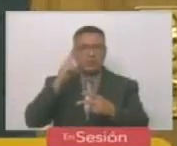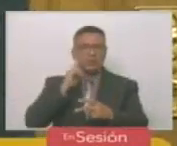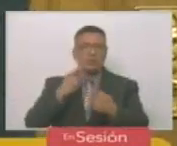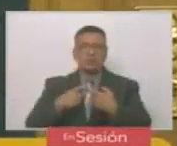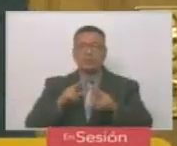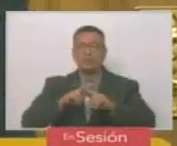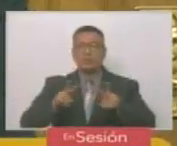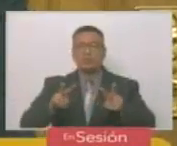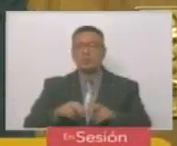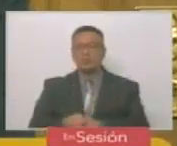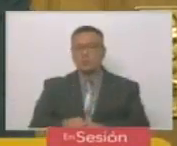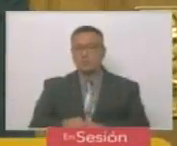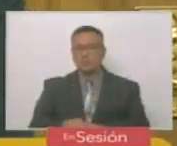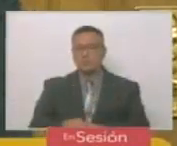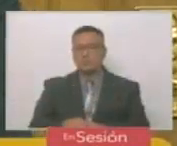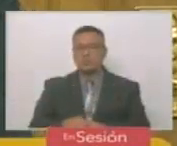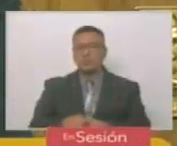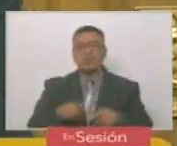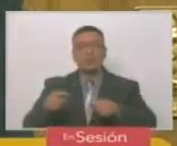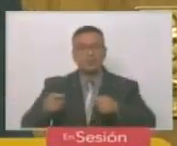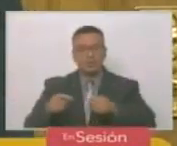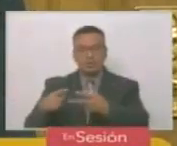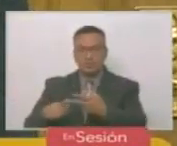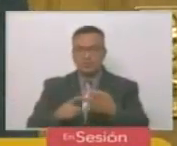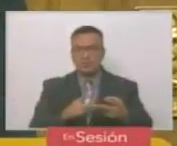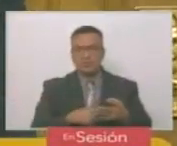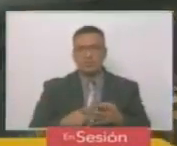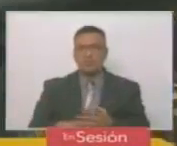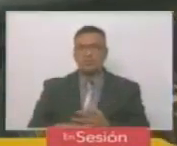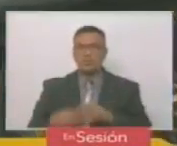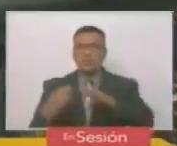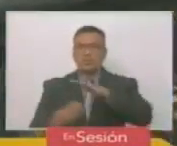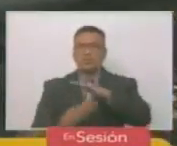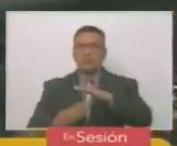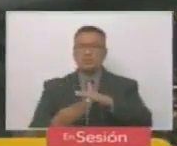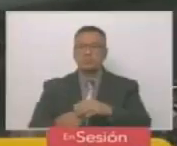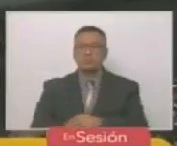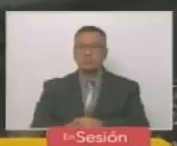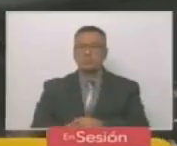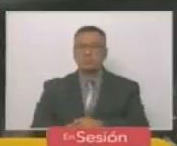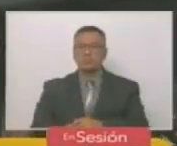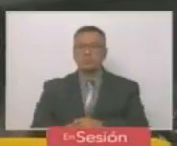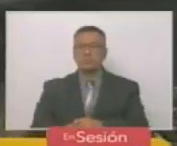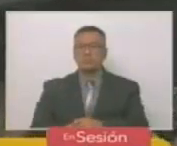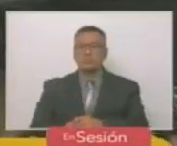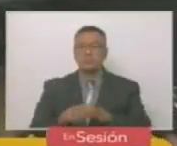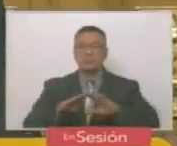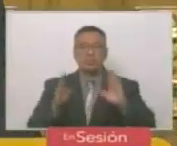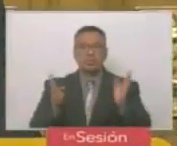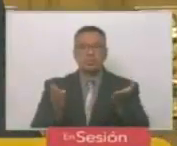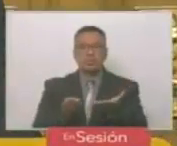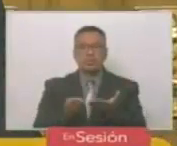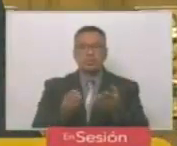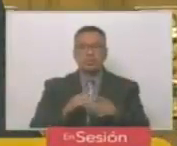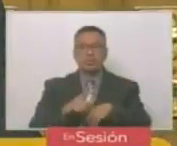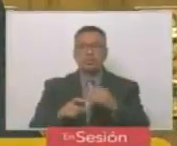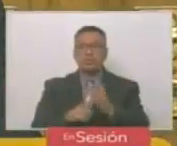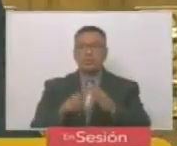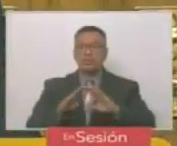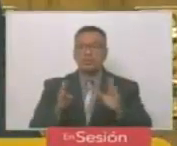de paz, en el multilateralismo, basada en un mundo multipolar, en un